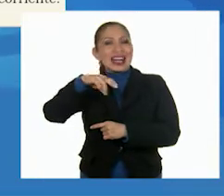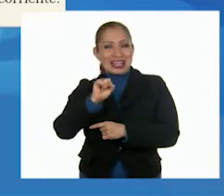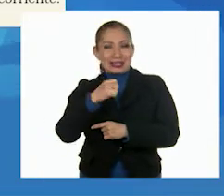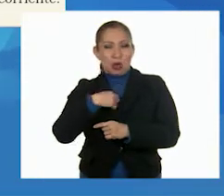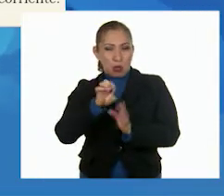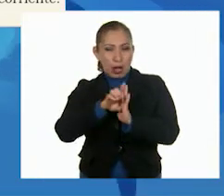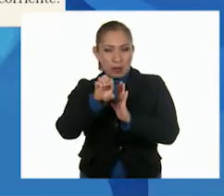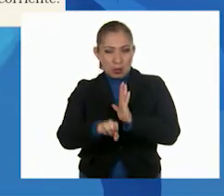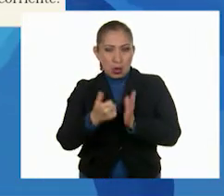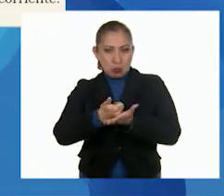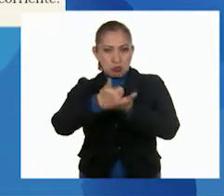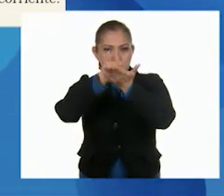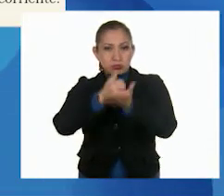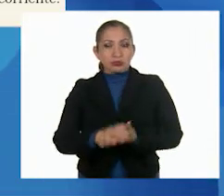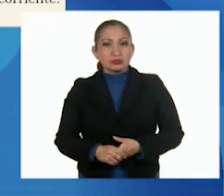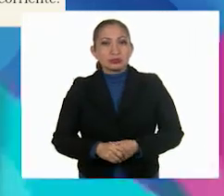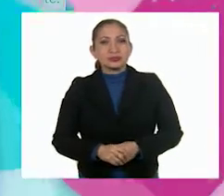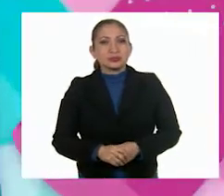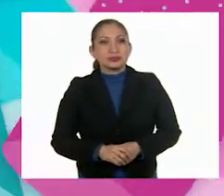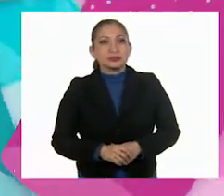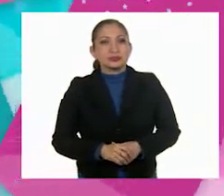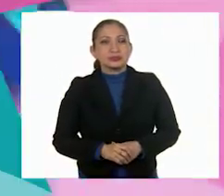ejemplo. Así es.